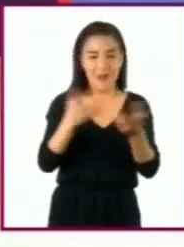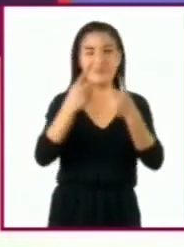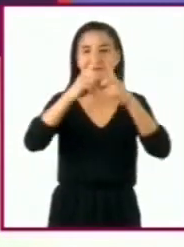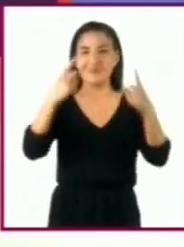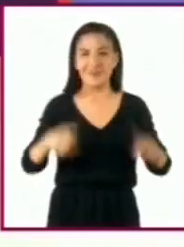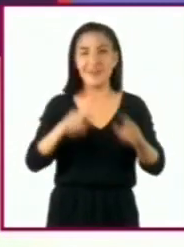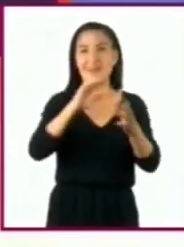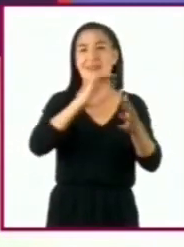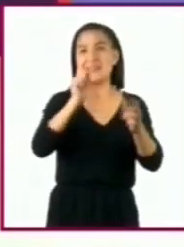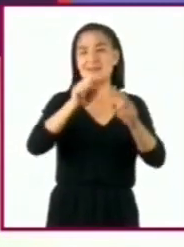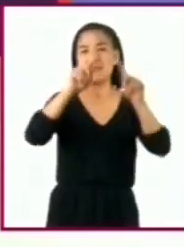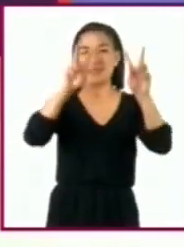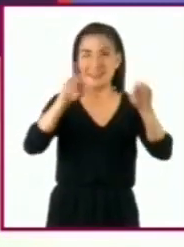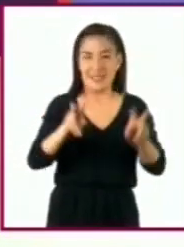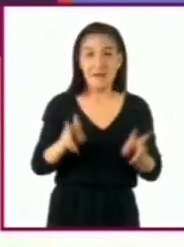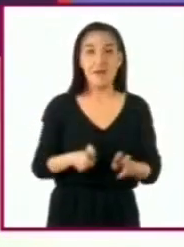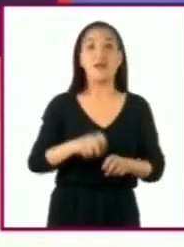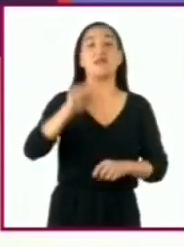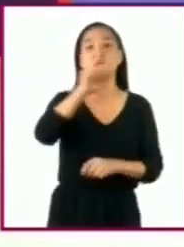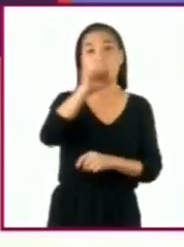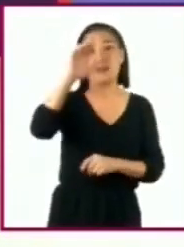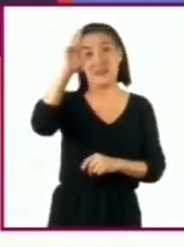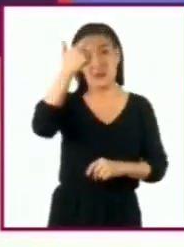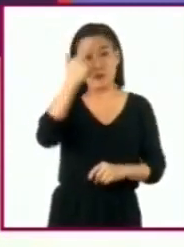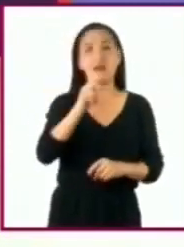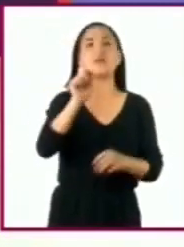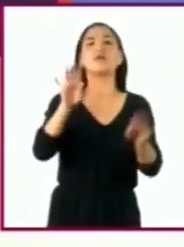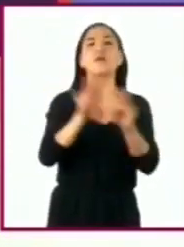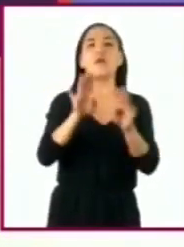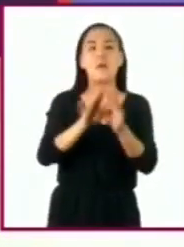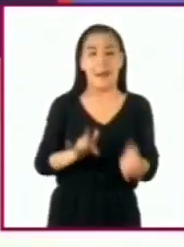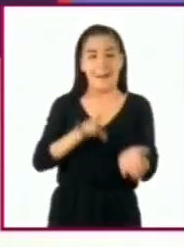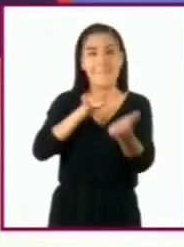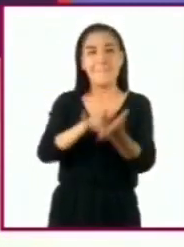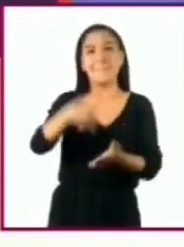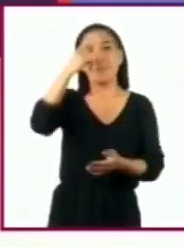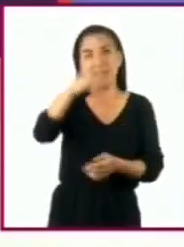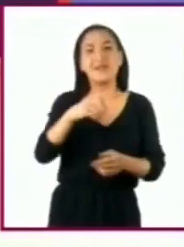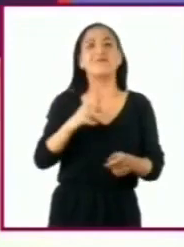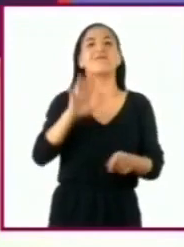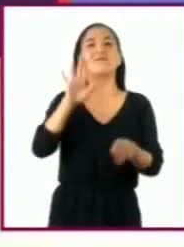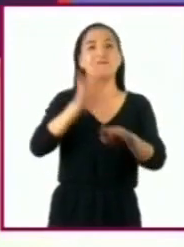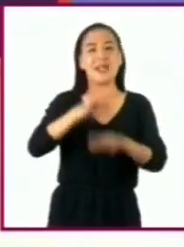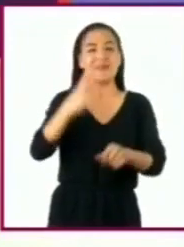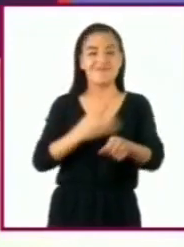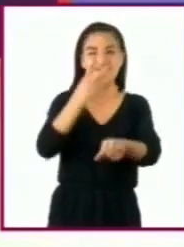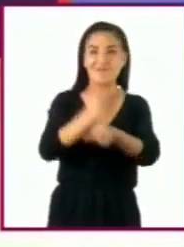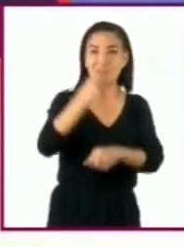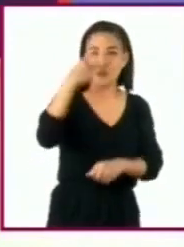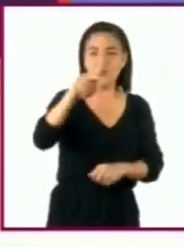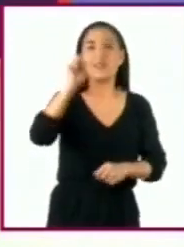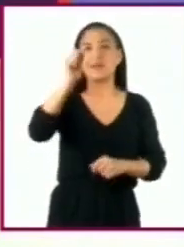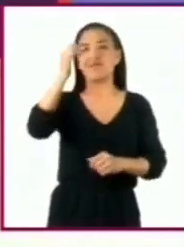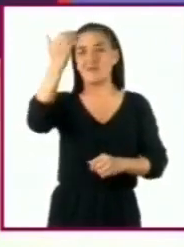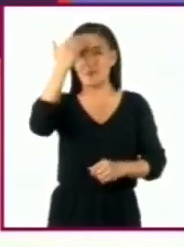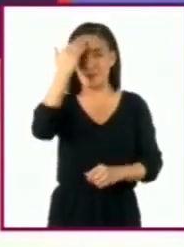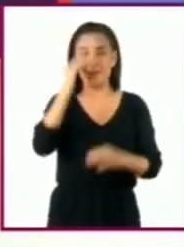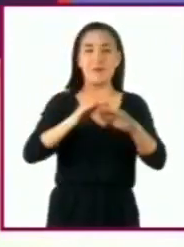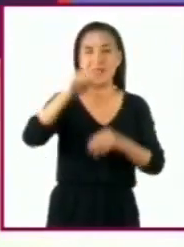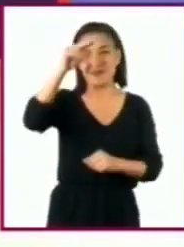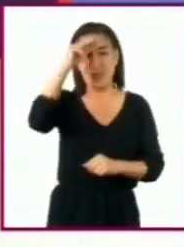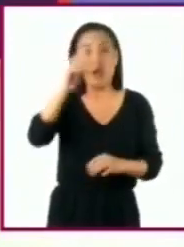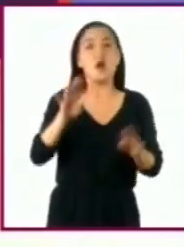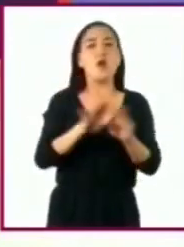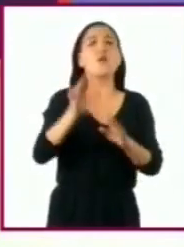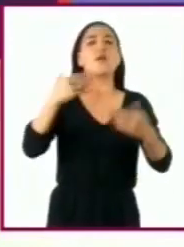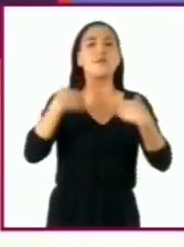tema. Recordemos que estas sesiones son un apoyo para reforzar su conocimiento. Recuerden que pueden encontrar más